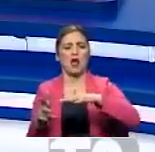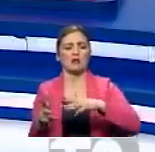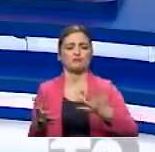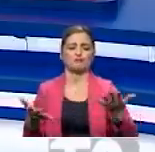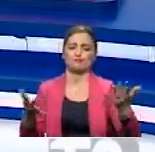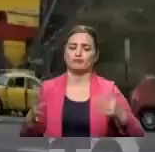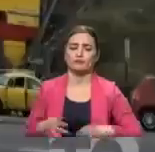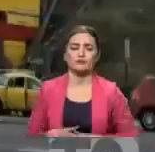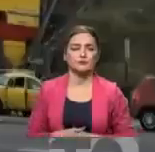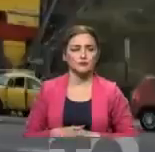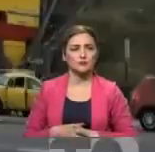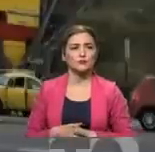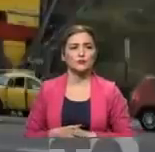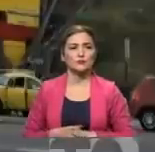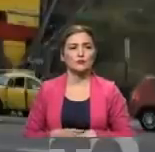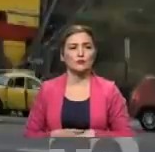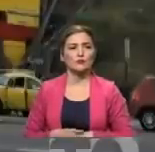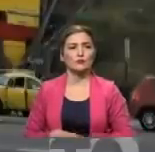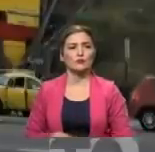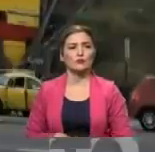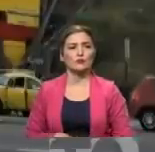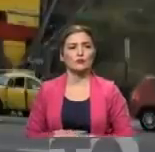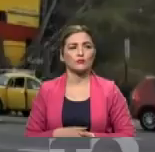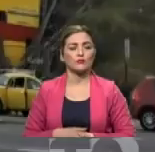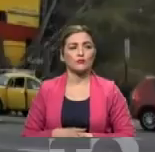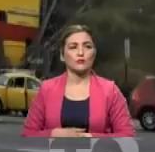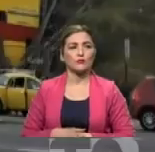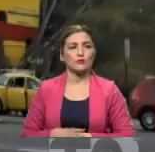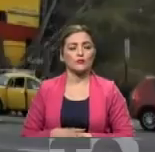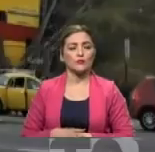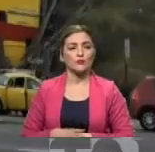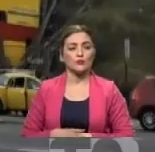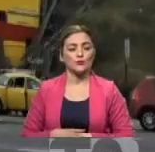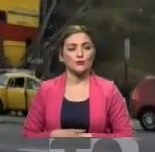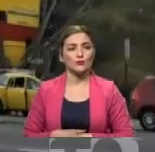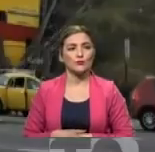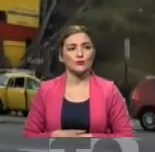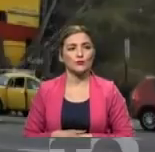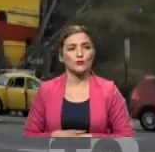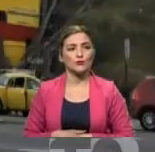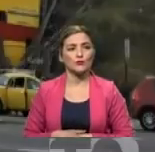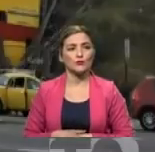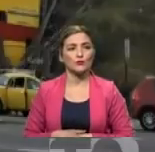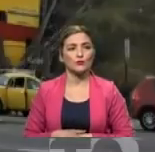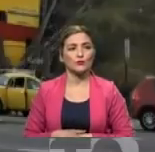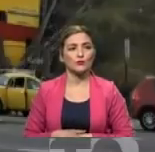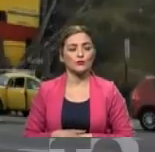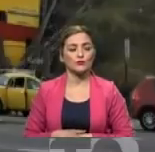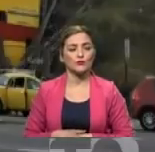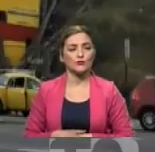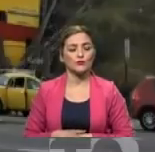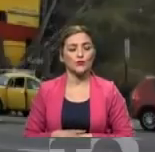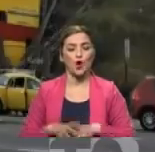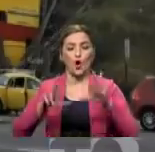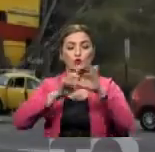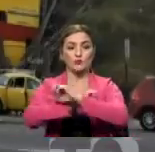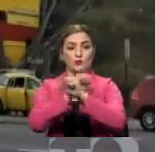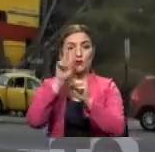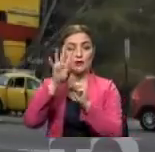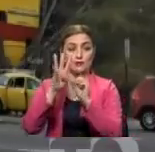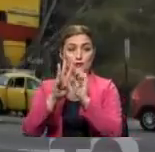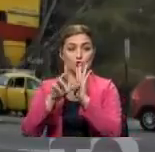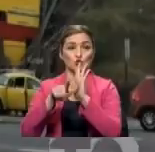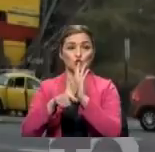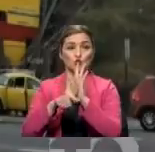transitando por este sector, están con estos palos, como vimos, pues allí golpeando sin razón de ser. 8 de la mañana, 26